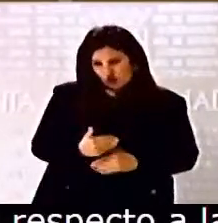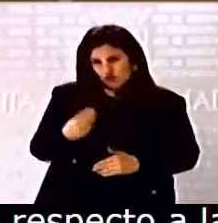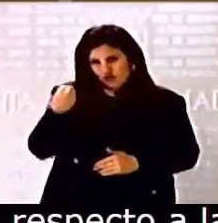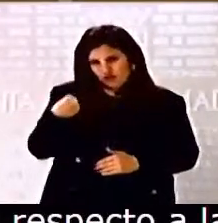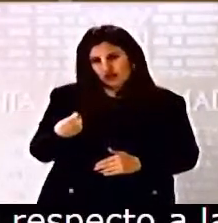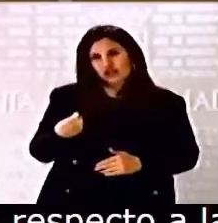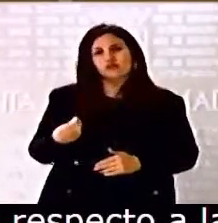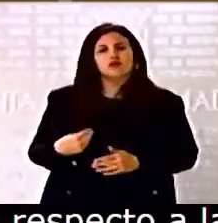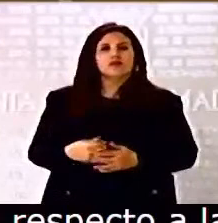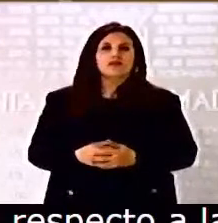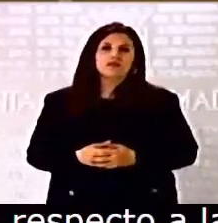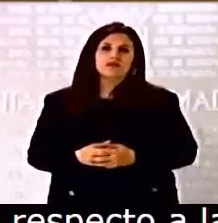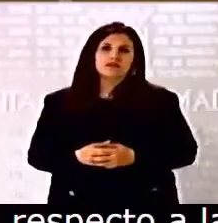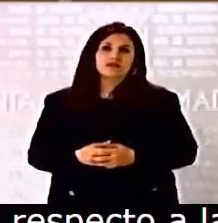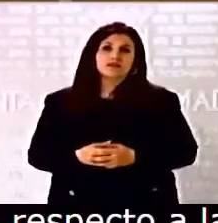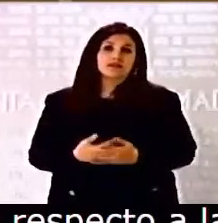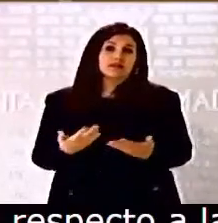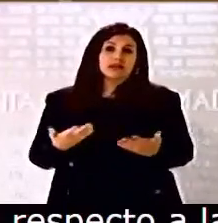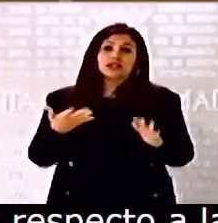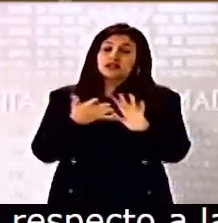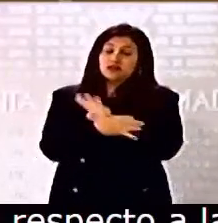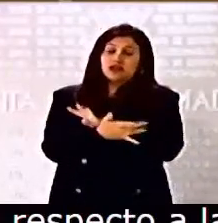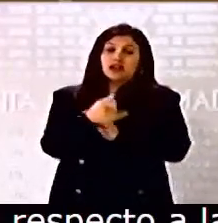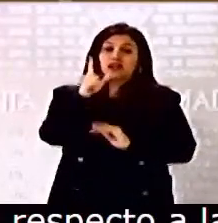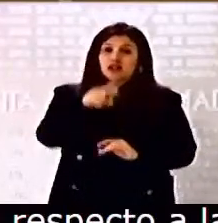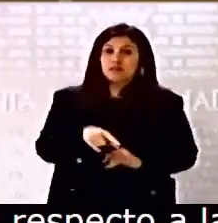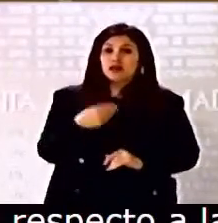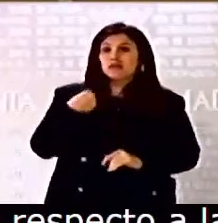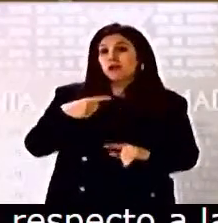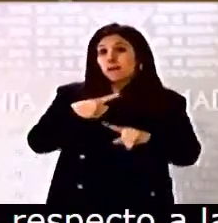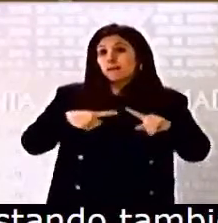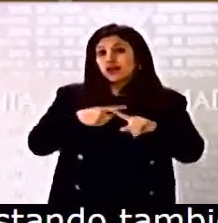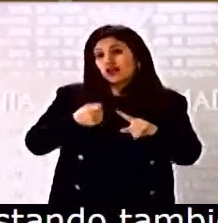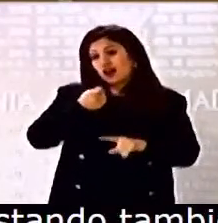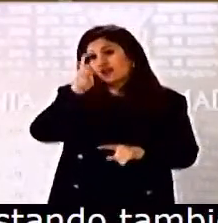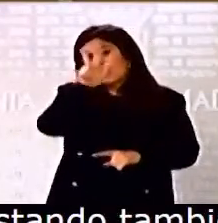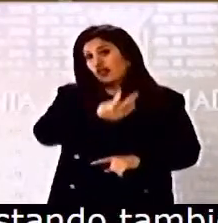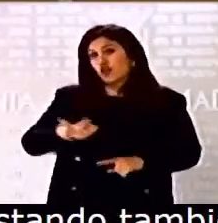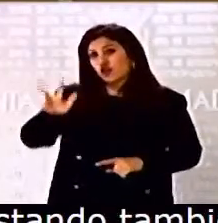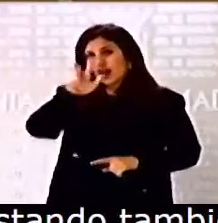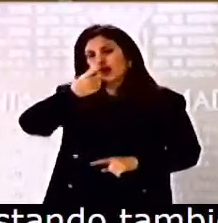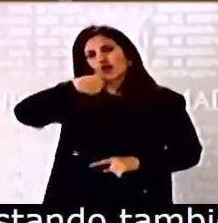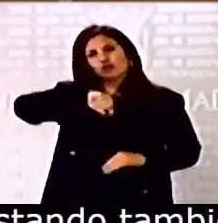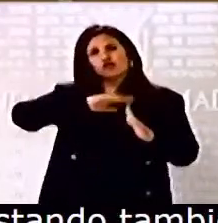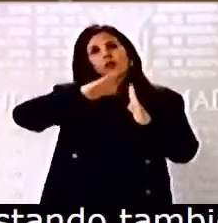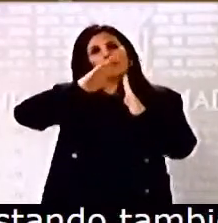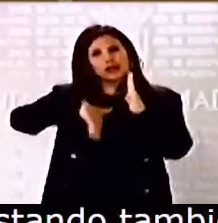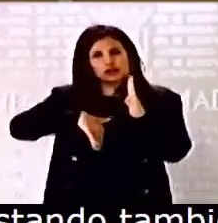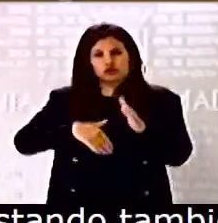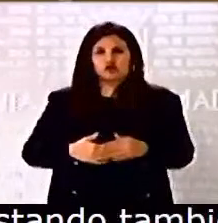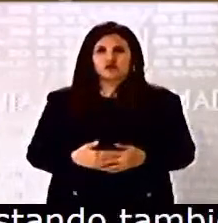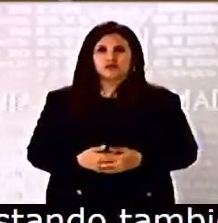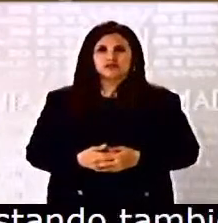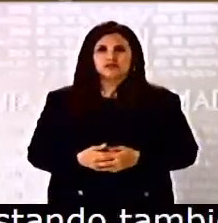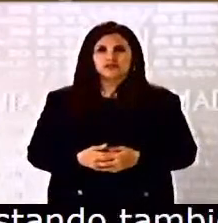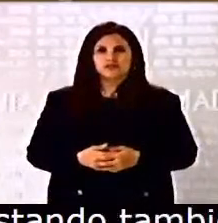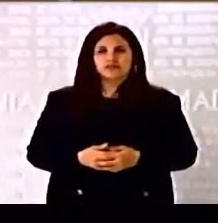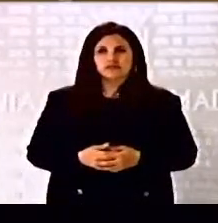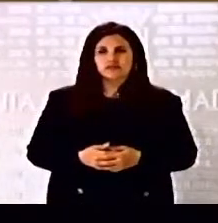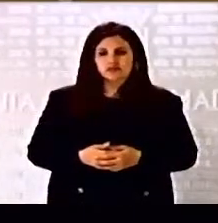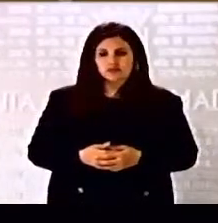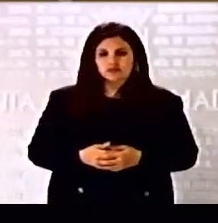ayer, y sigue estando también por debajo de la media nacional. Hoy se da un